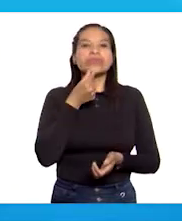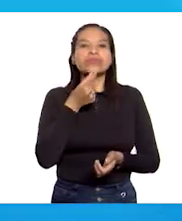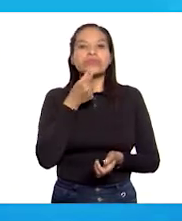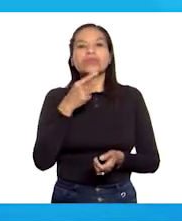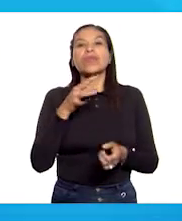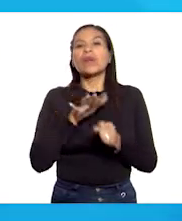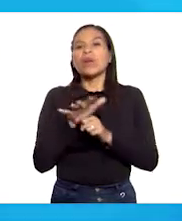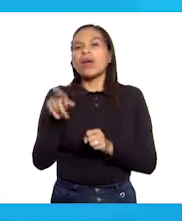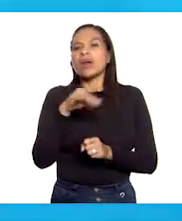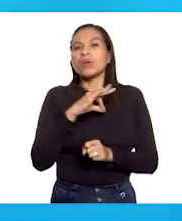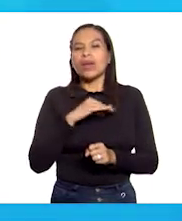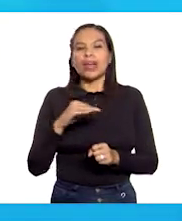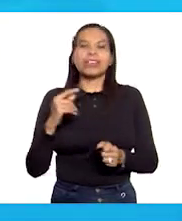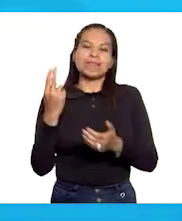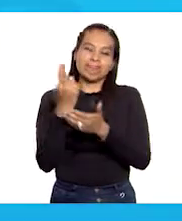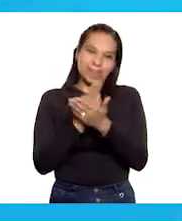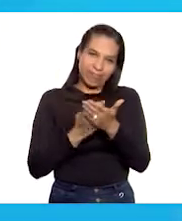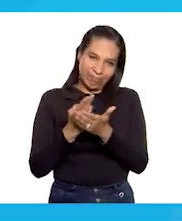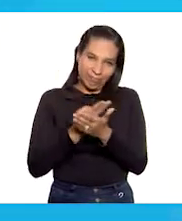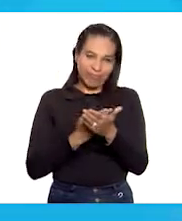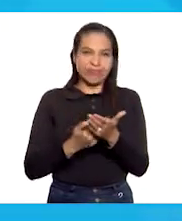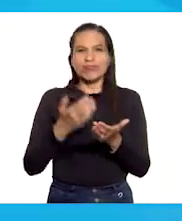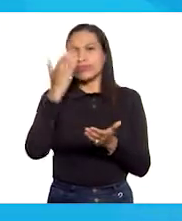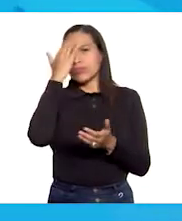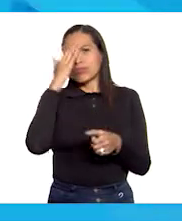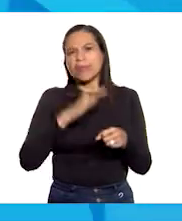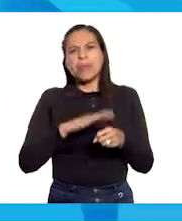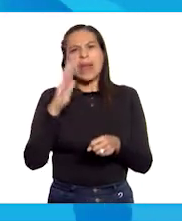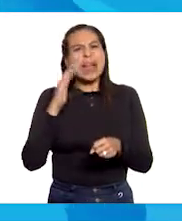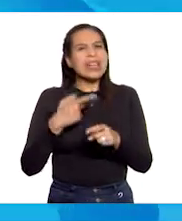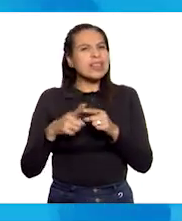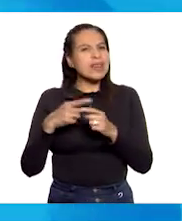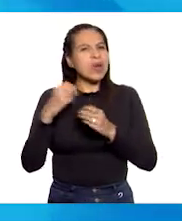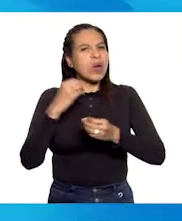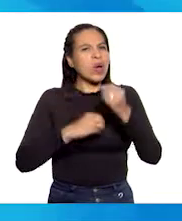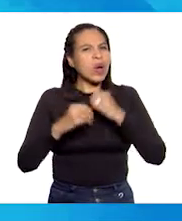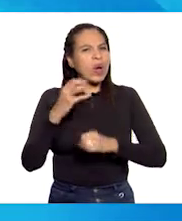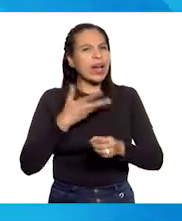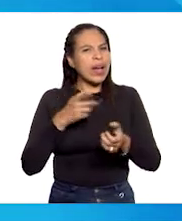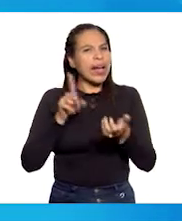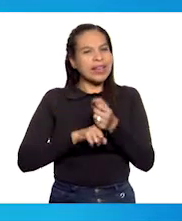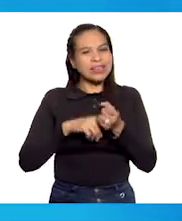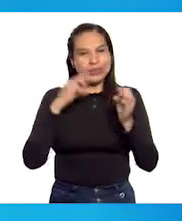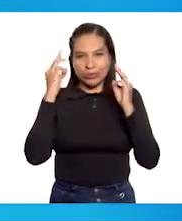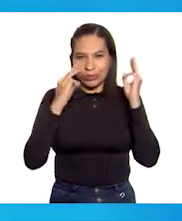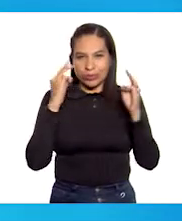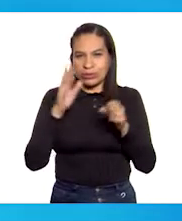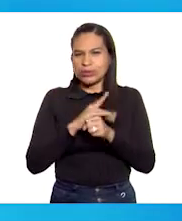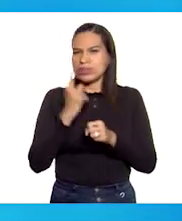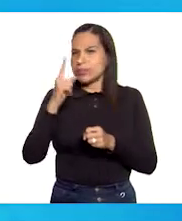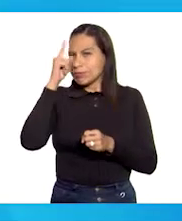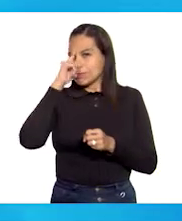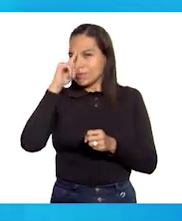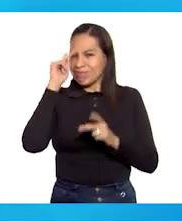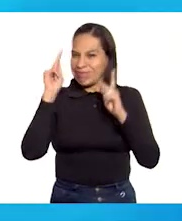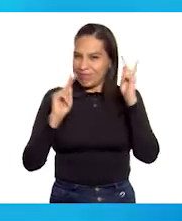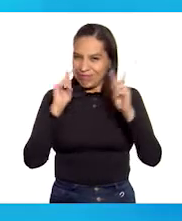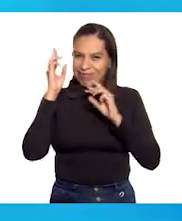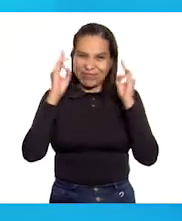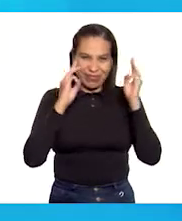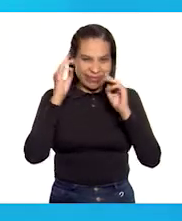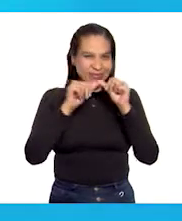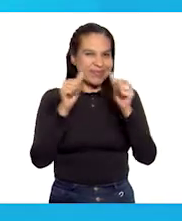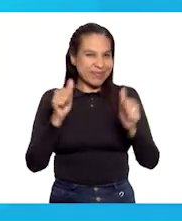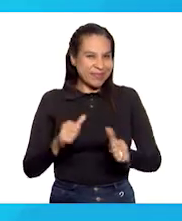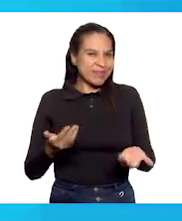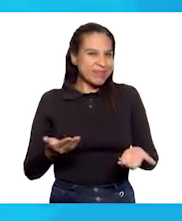en las cuales vamos a poder dibujar, vamos a poder conocer más sobre las obras de arte que tenemos en el museo. ¿Por qué recomiendas visitar un museo